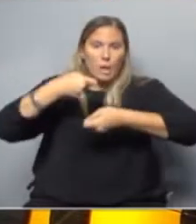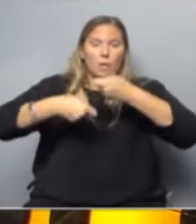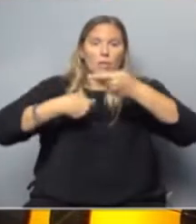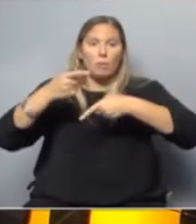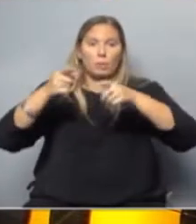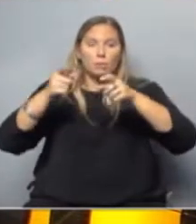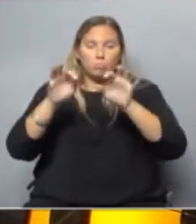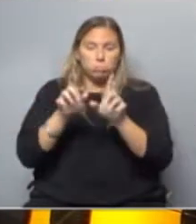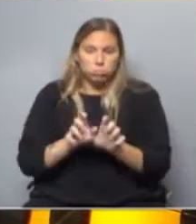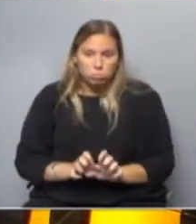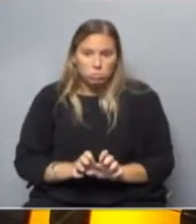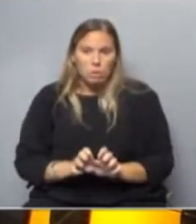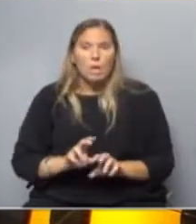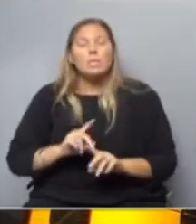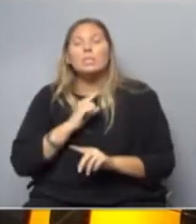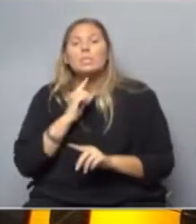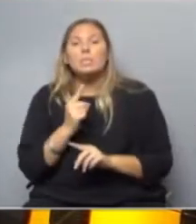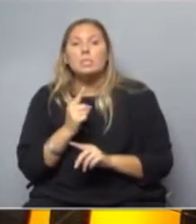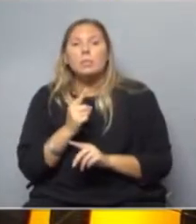o inclusive se puede reutilizar como,